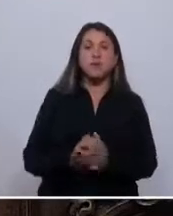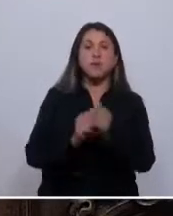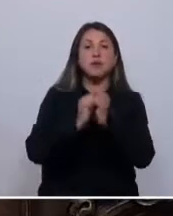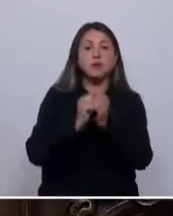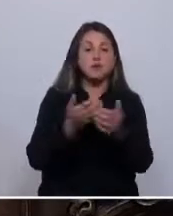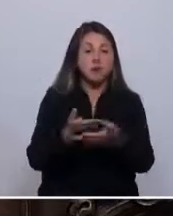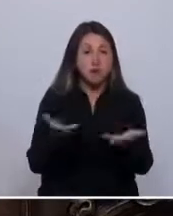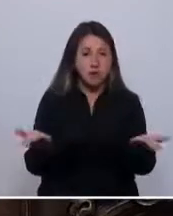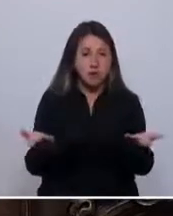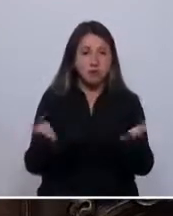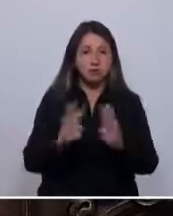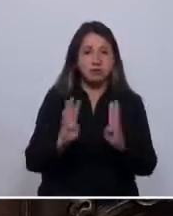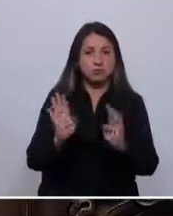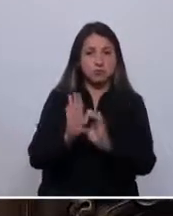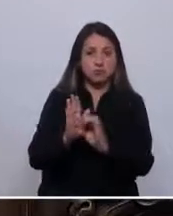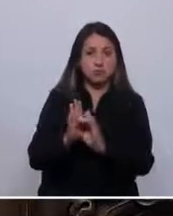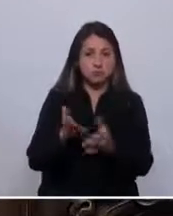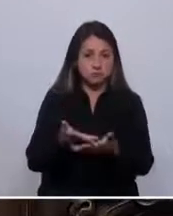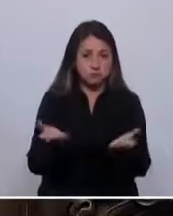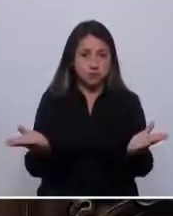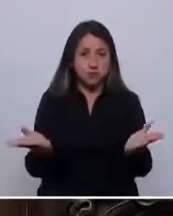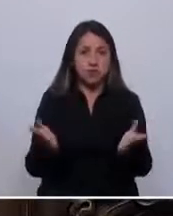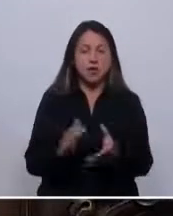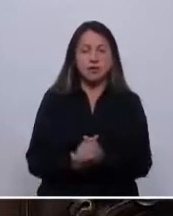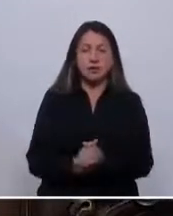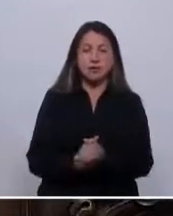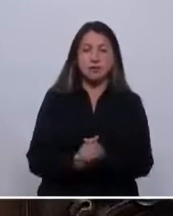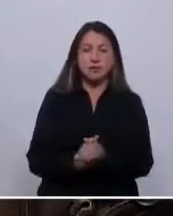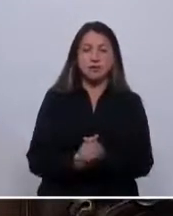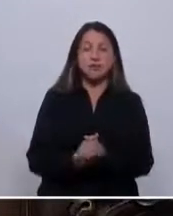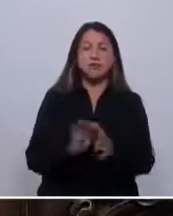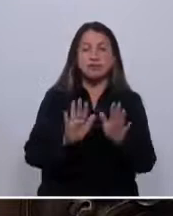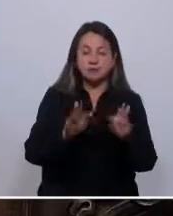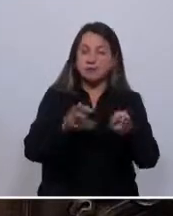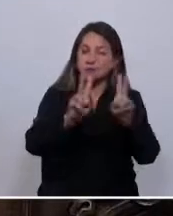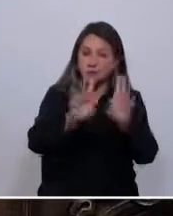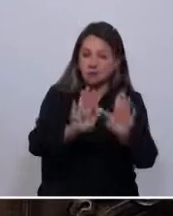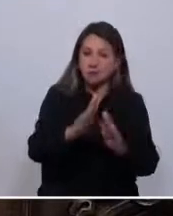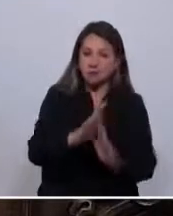y compañeros convencionales, permítanme, por favor.